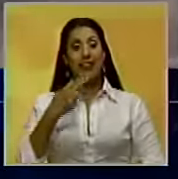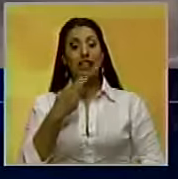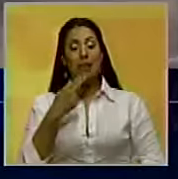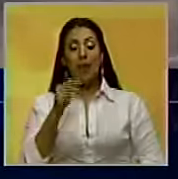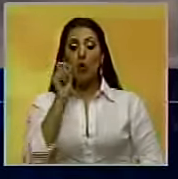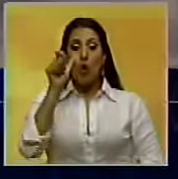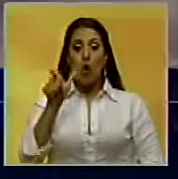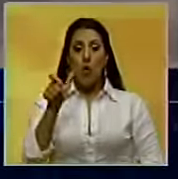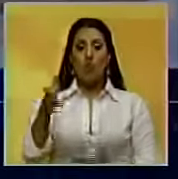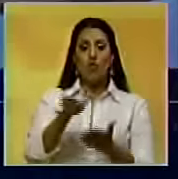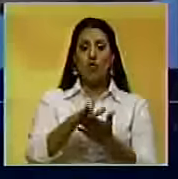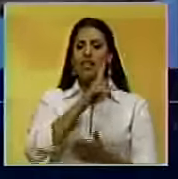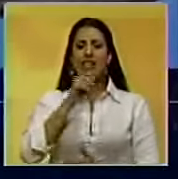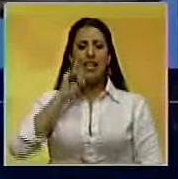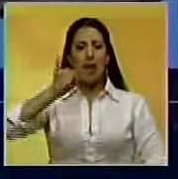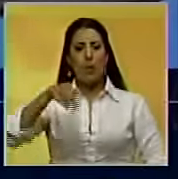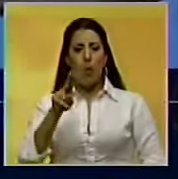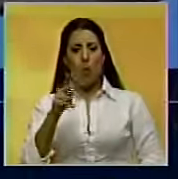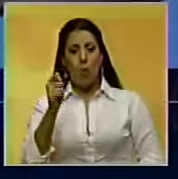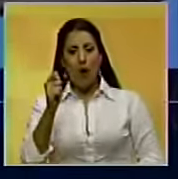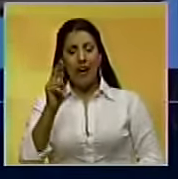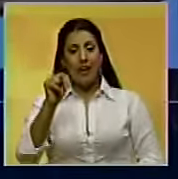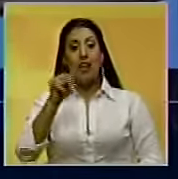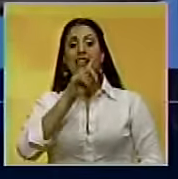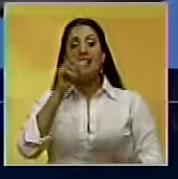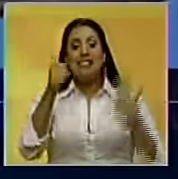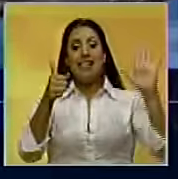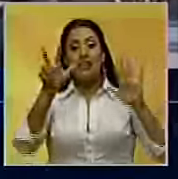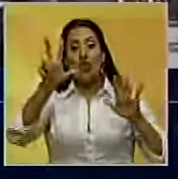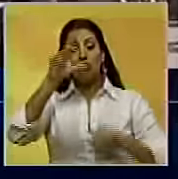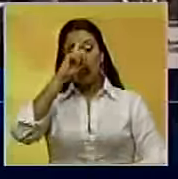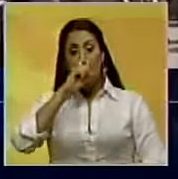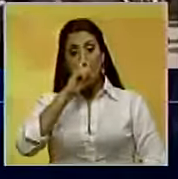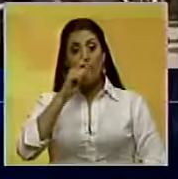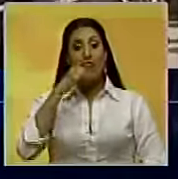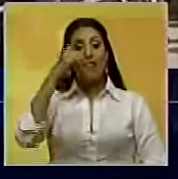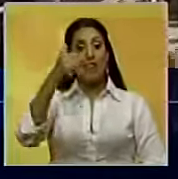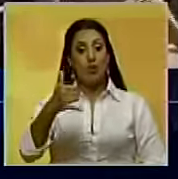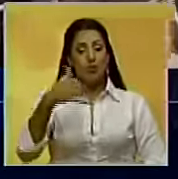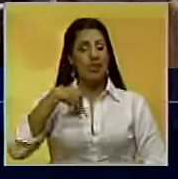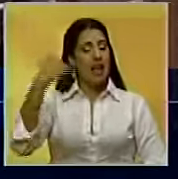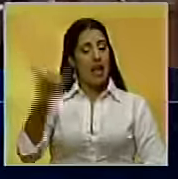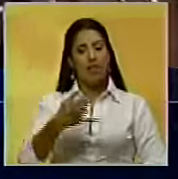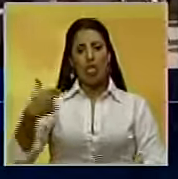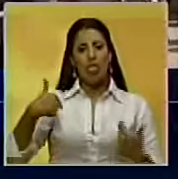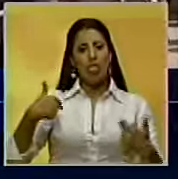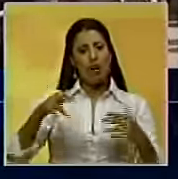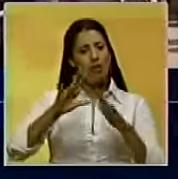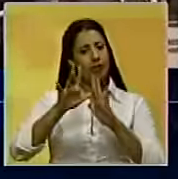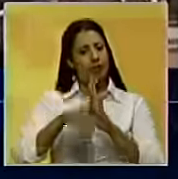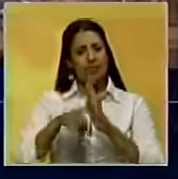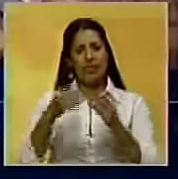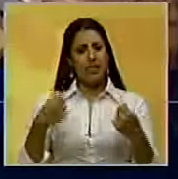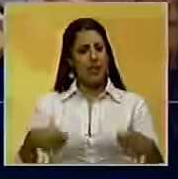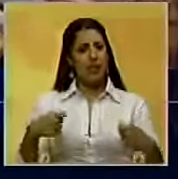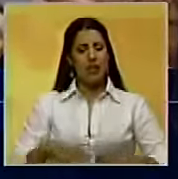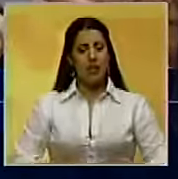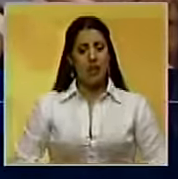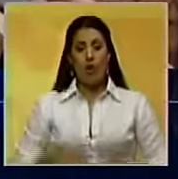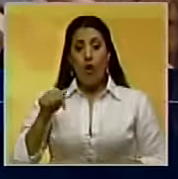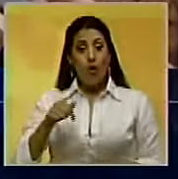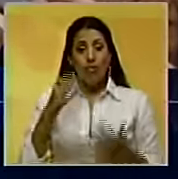identificado como Juan José Camacaro, de 68 años. Denuncian estar cansados de la inseguridad. Ahorita